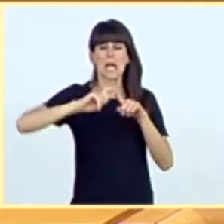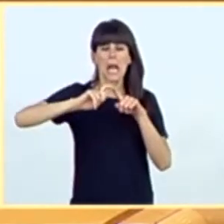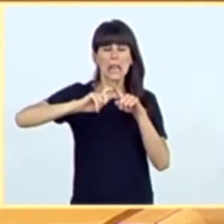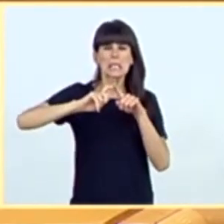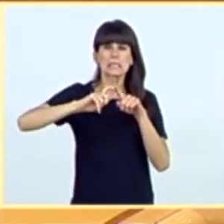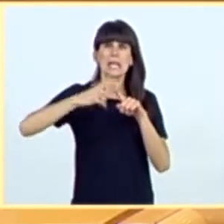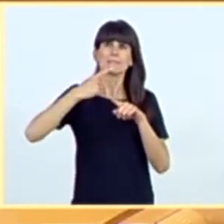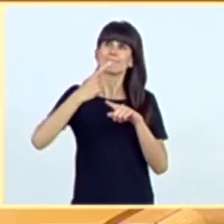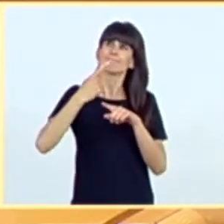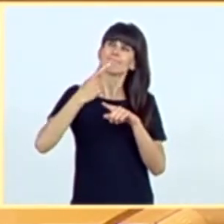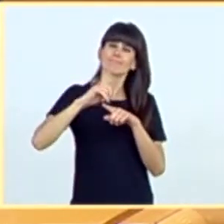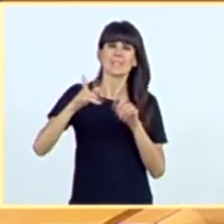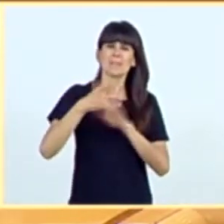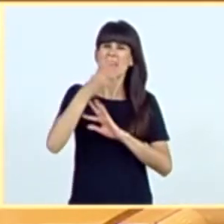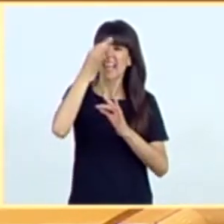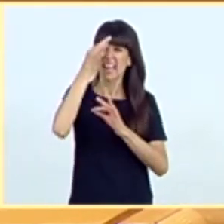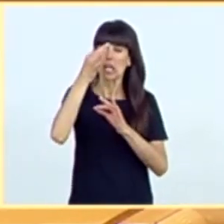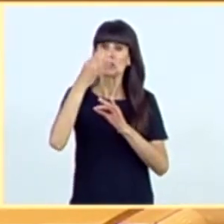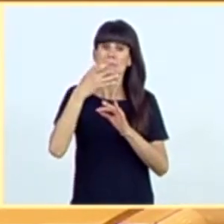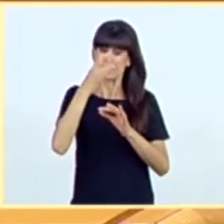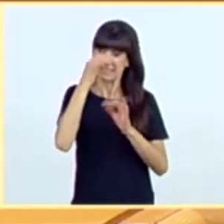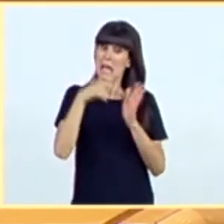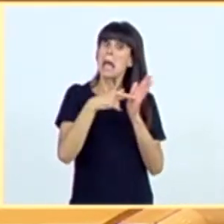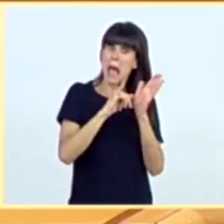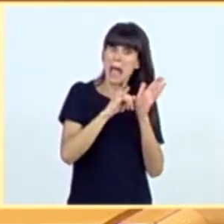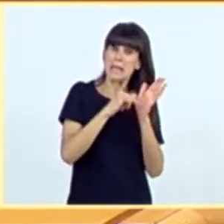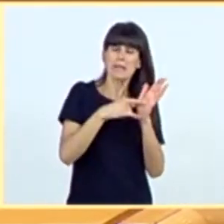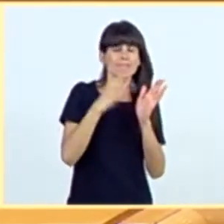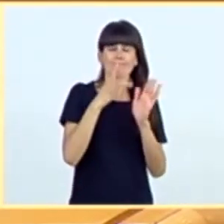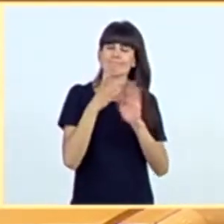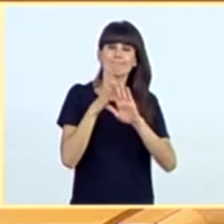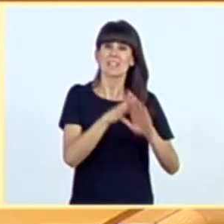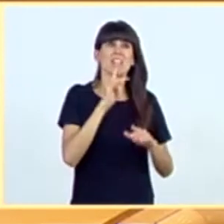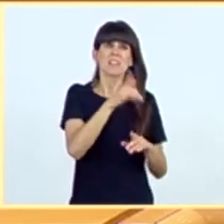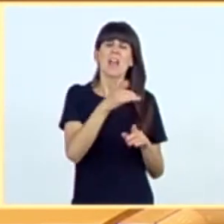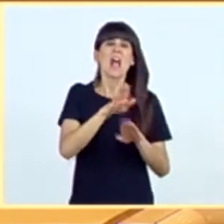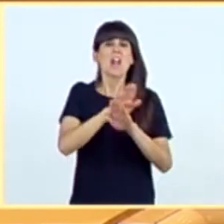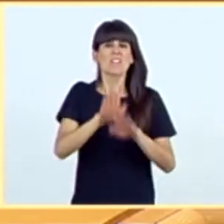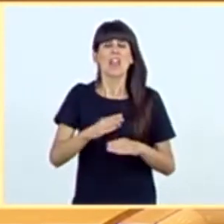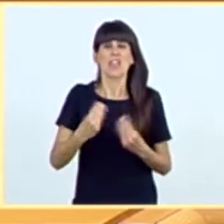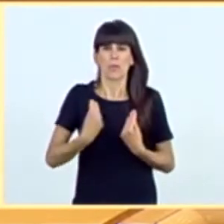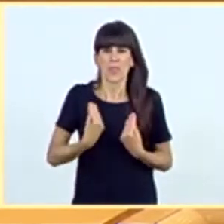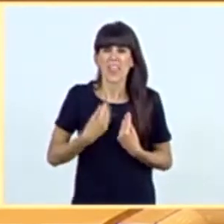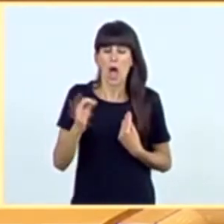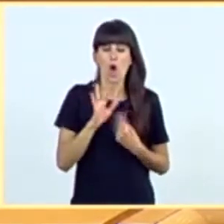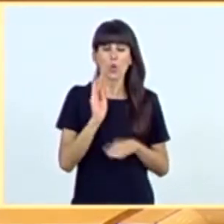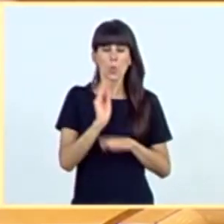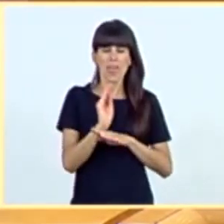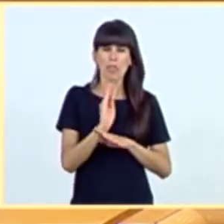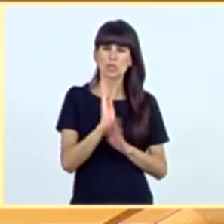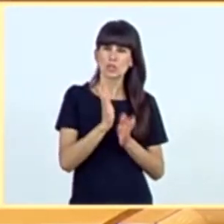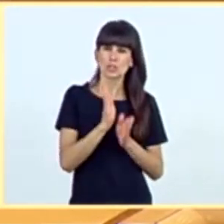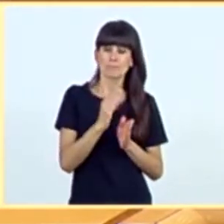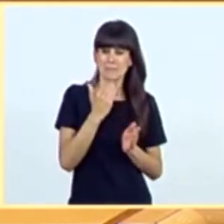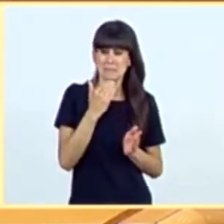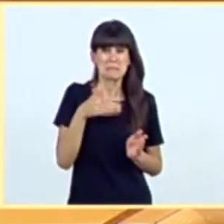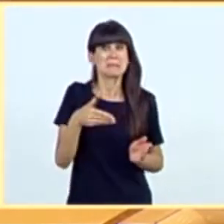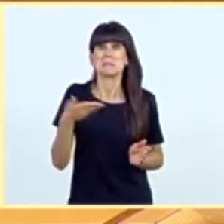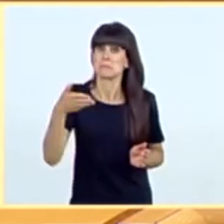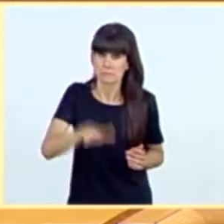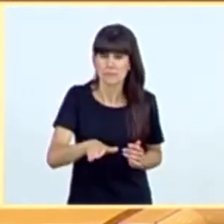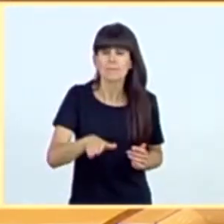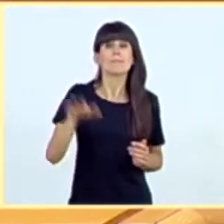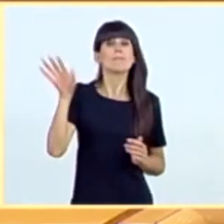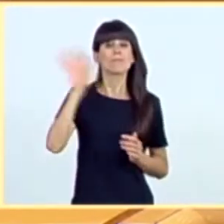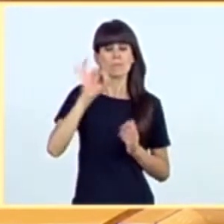que serían criterios de exclusión: pacientes en situación de final de vida, subsidiarios de cuidados paliativos, pacientes con